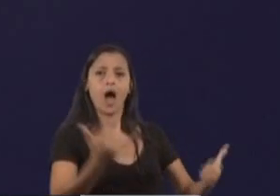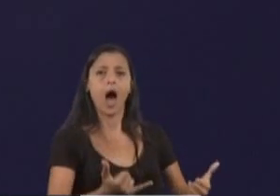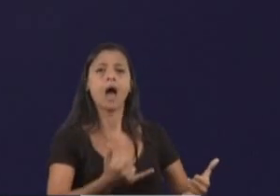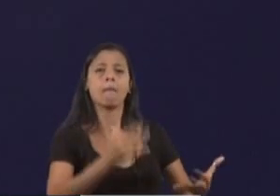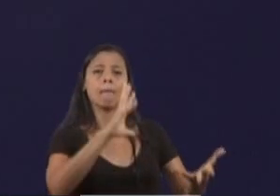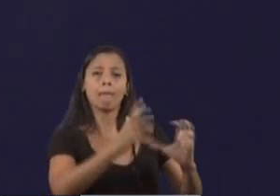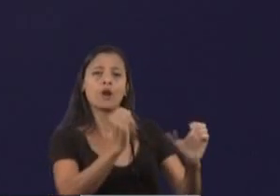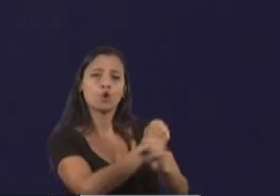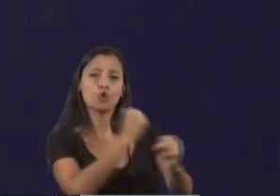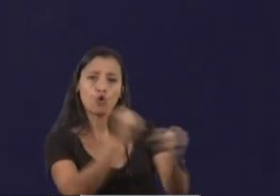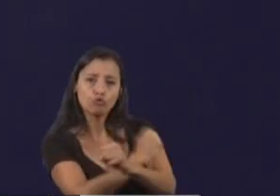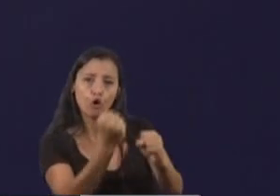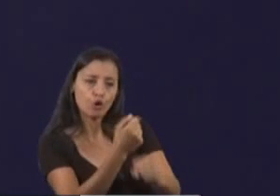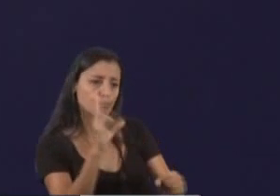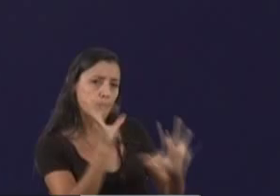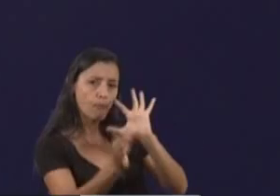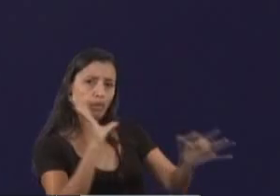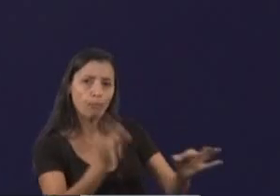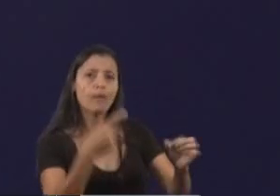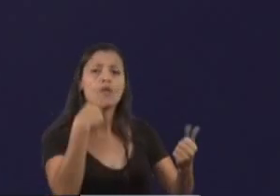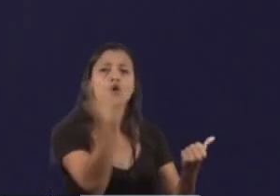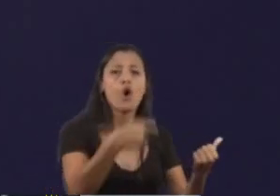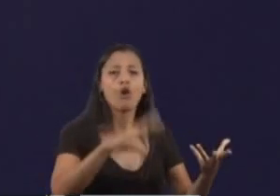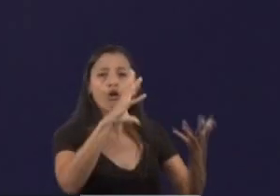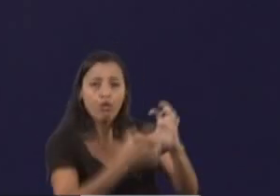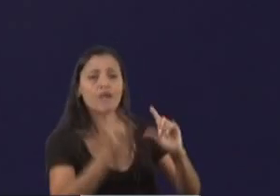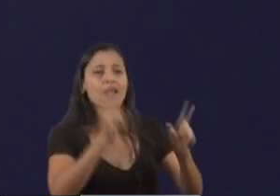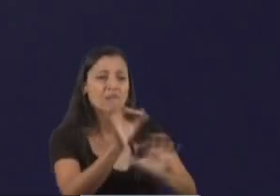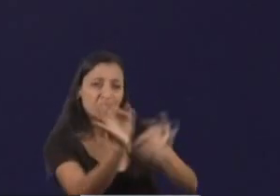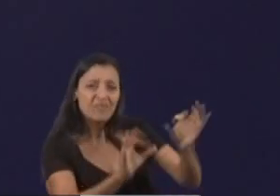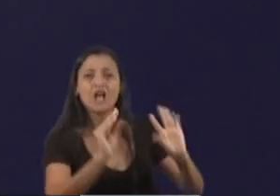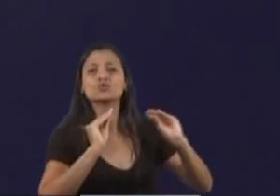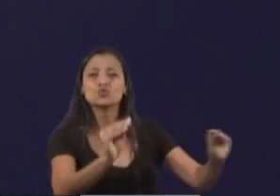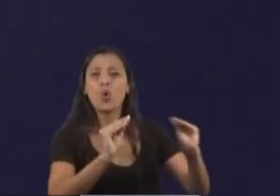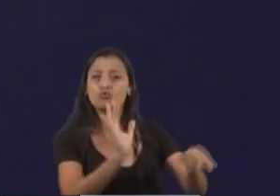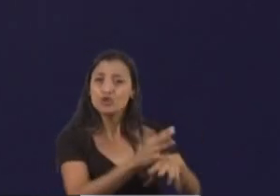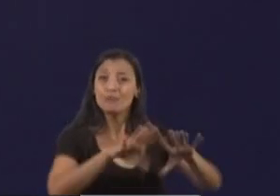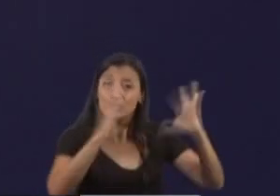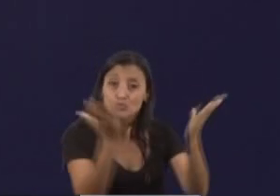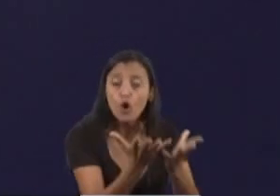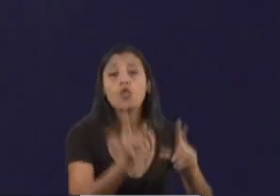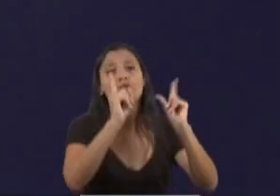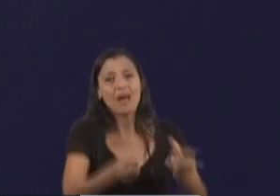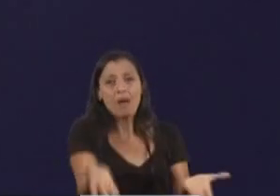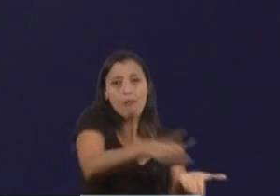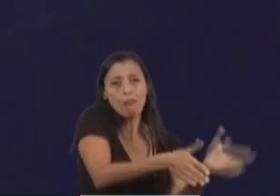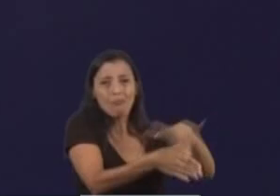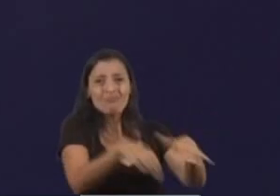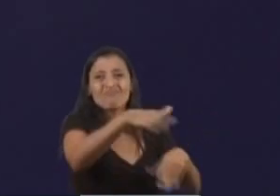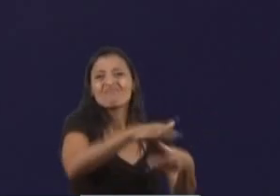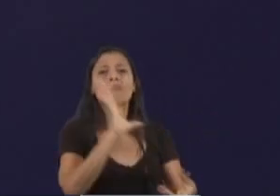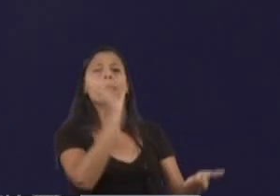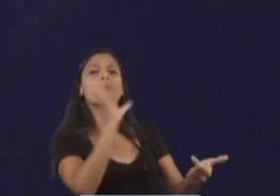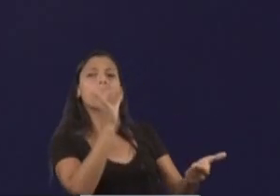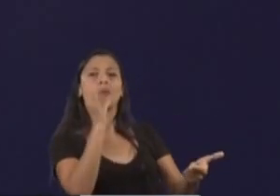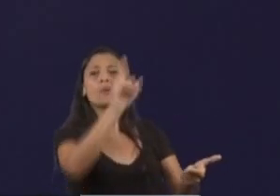numerosos deterioros, roturas, decoloración, faltantes, deshilachados, suciedad general, así como dobleces que se efectuaron